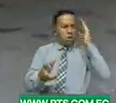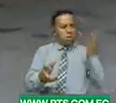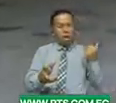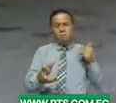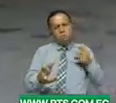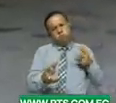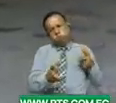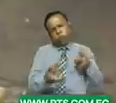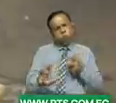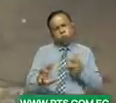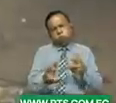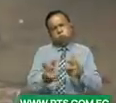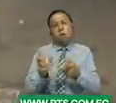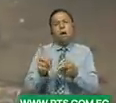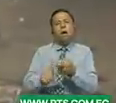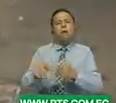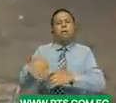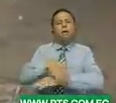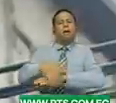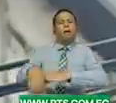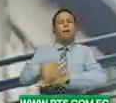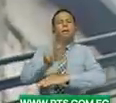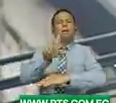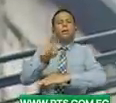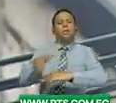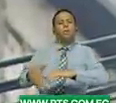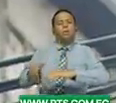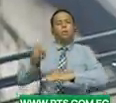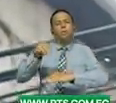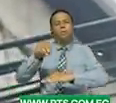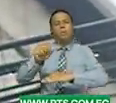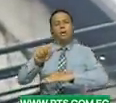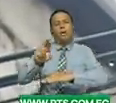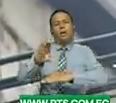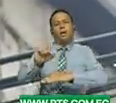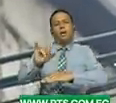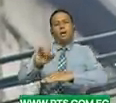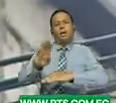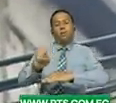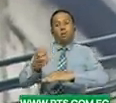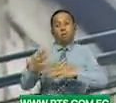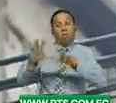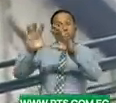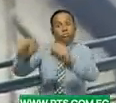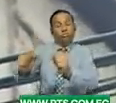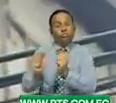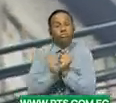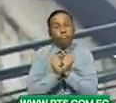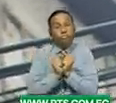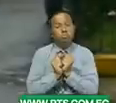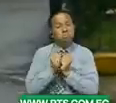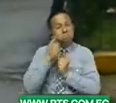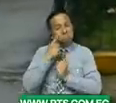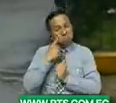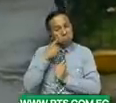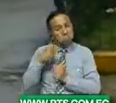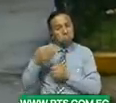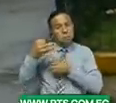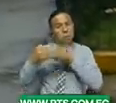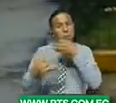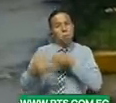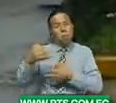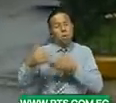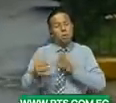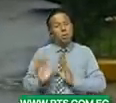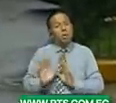31 y Maracaibo. Ahora los implicados deben enfrentar el proceso ante la autoridad competente. Pero además, se